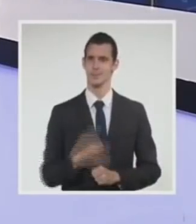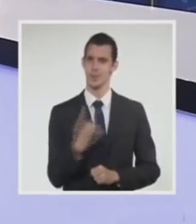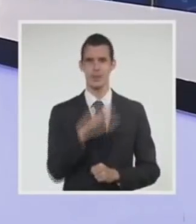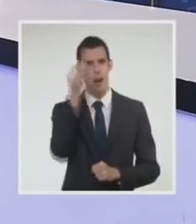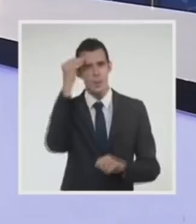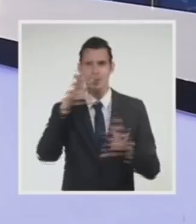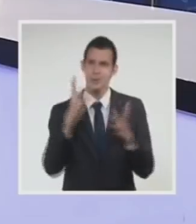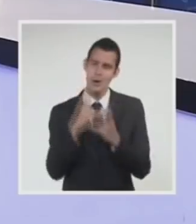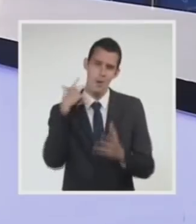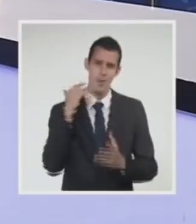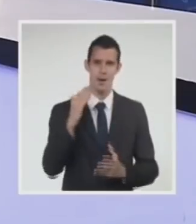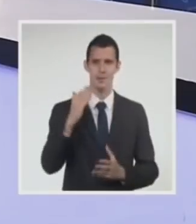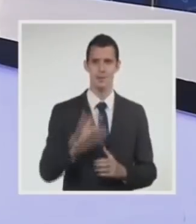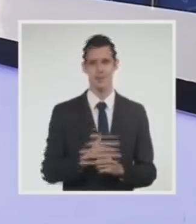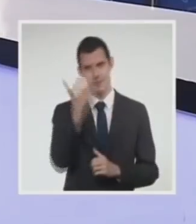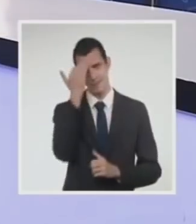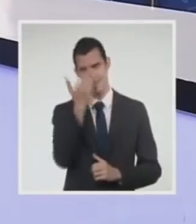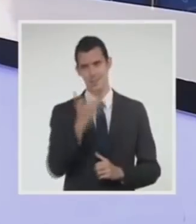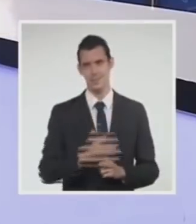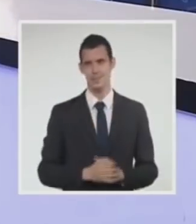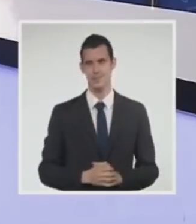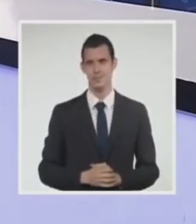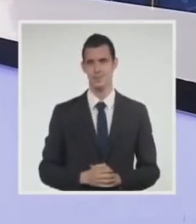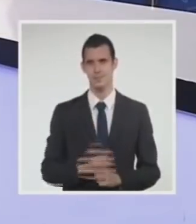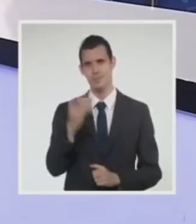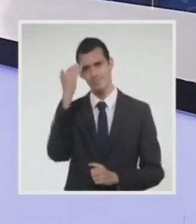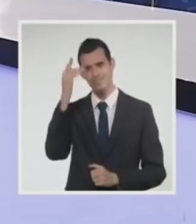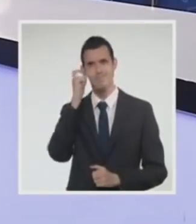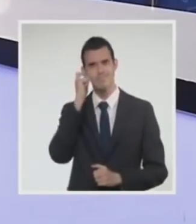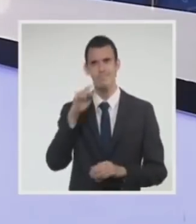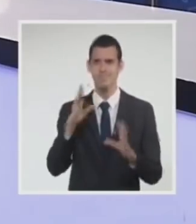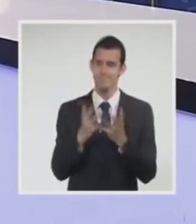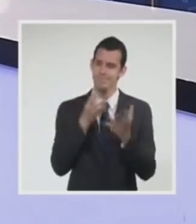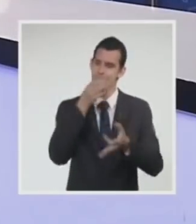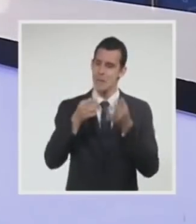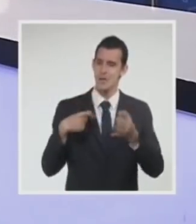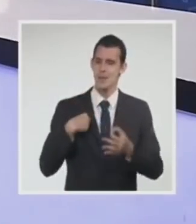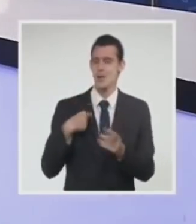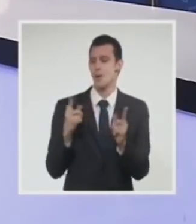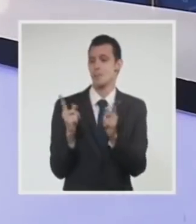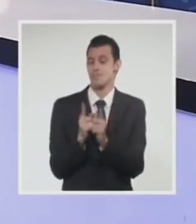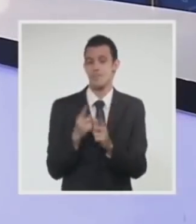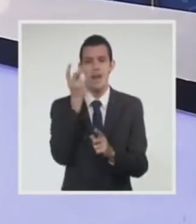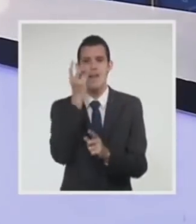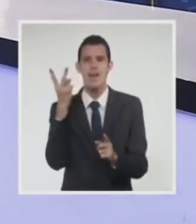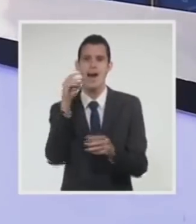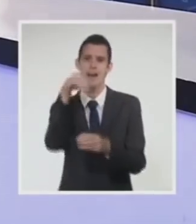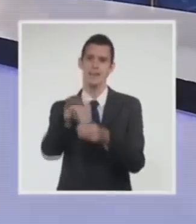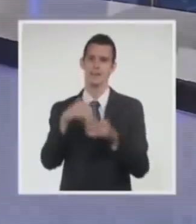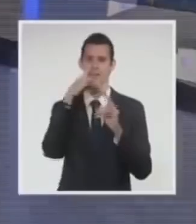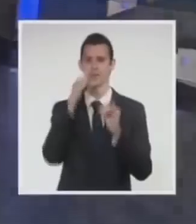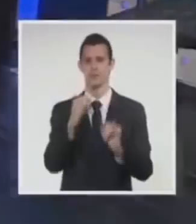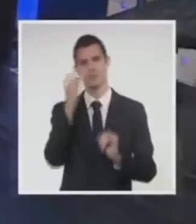eternos aprendices. Muchas gracias por todo. Gracias, Añé, por esas palabras. Realmente